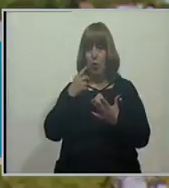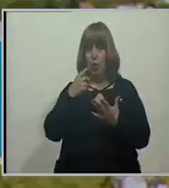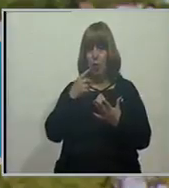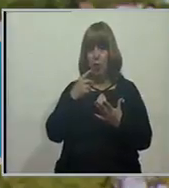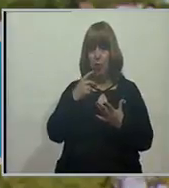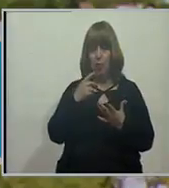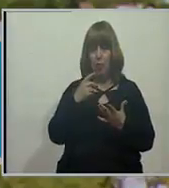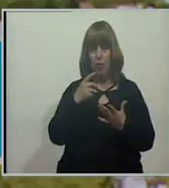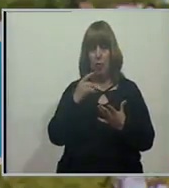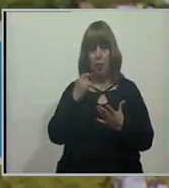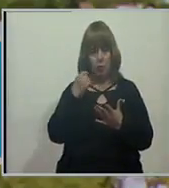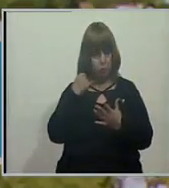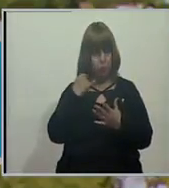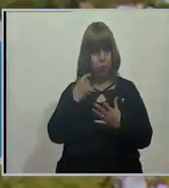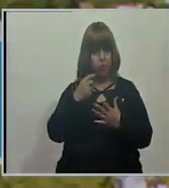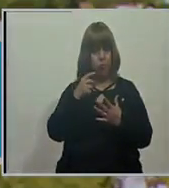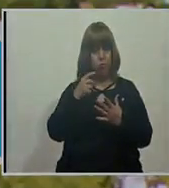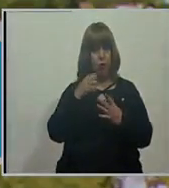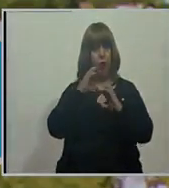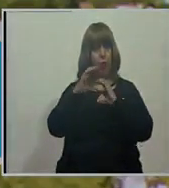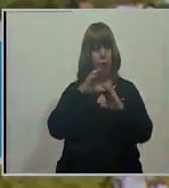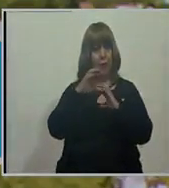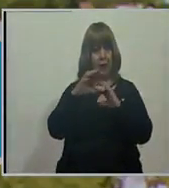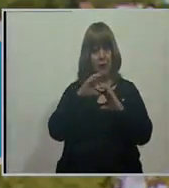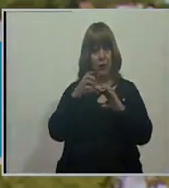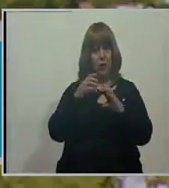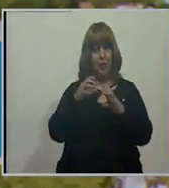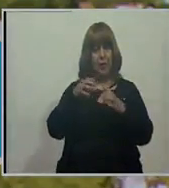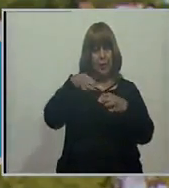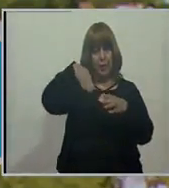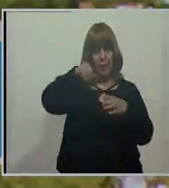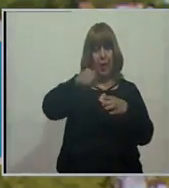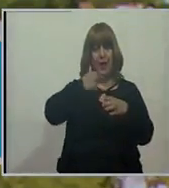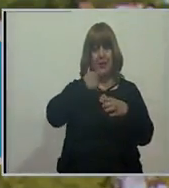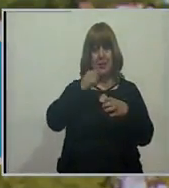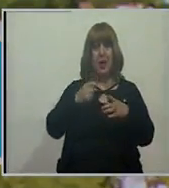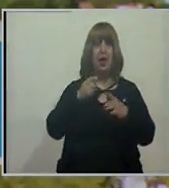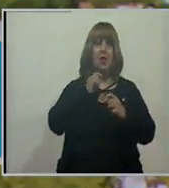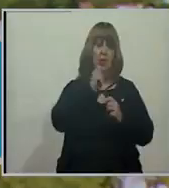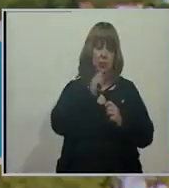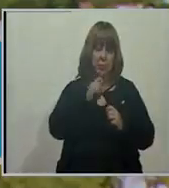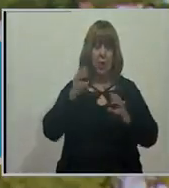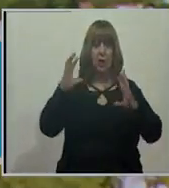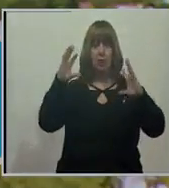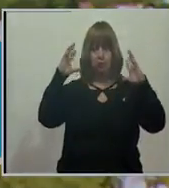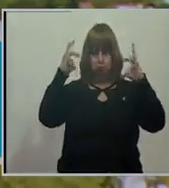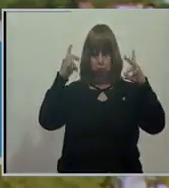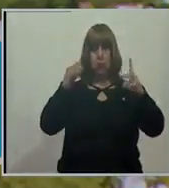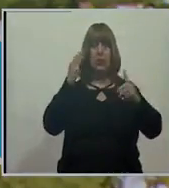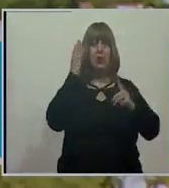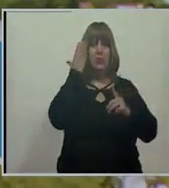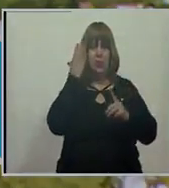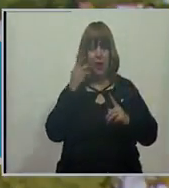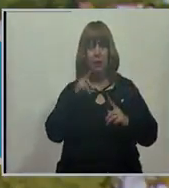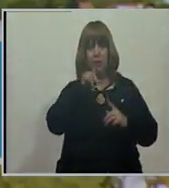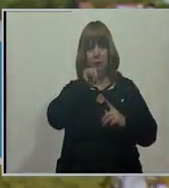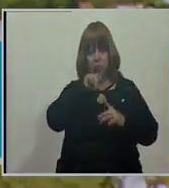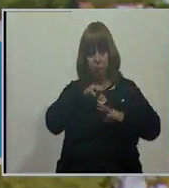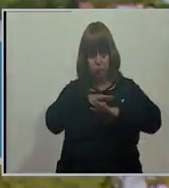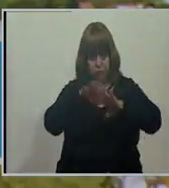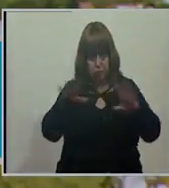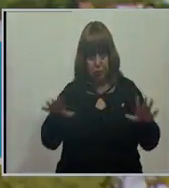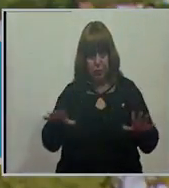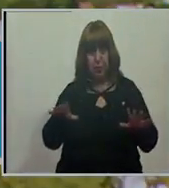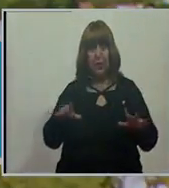en el impacto que tiene la comunicación de masa, vale decir medios de comunicación, publicidad, redes sociales, en la construcción de la identidad de